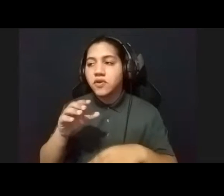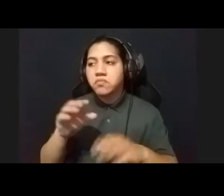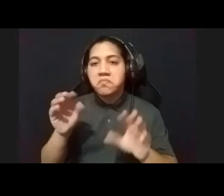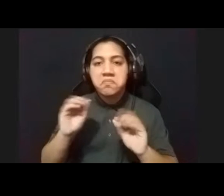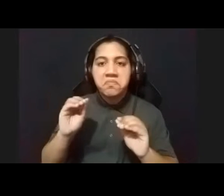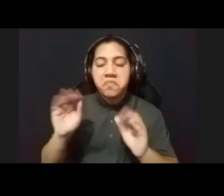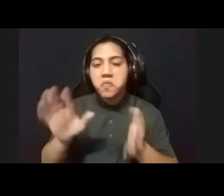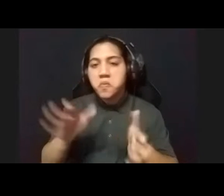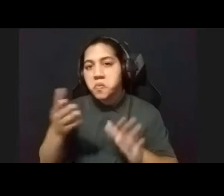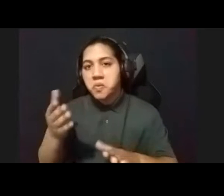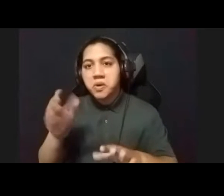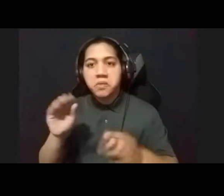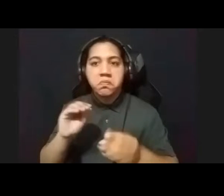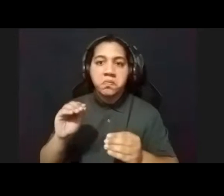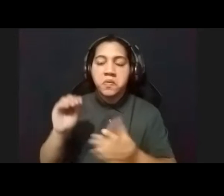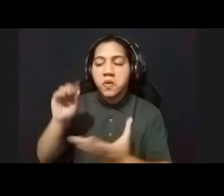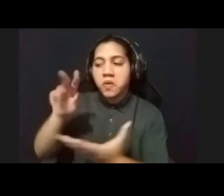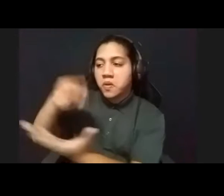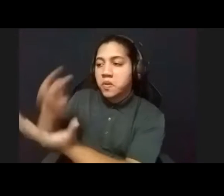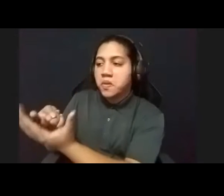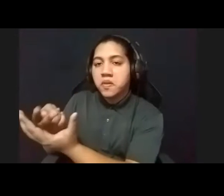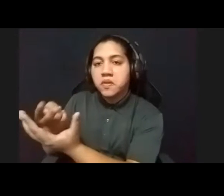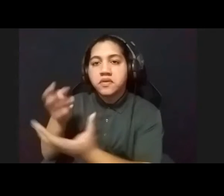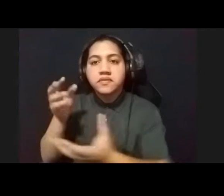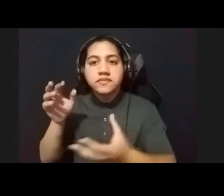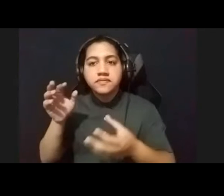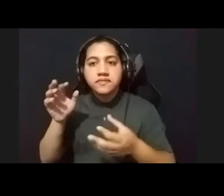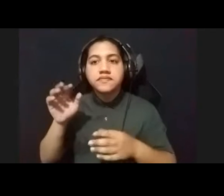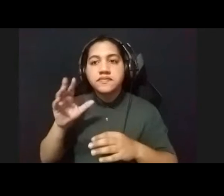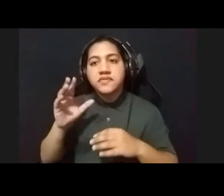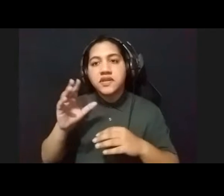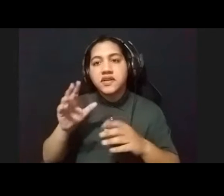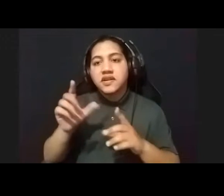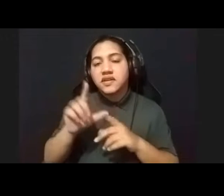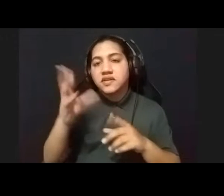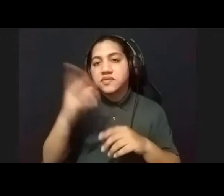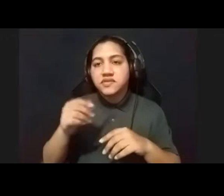cae en una olla. Es una letra muy bonita. Cucarachita